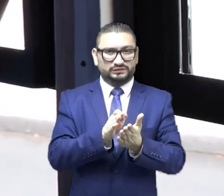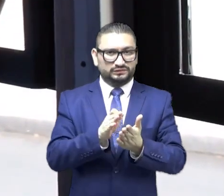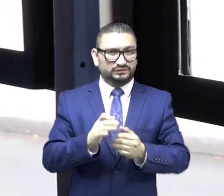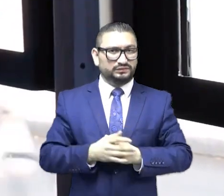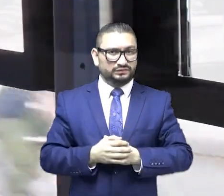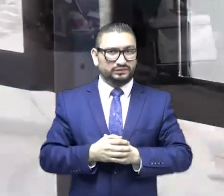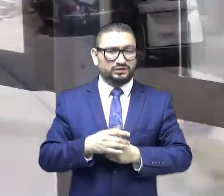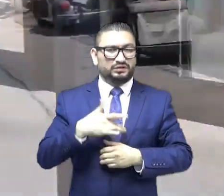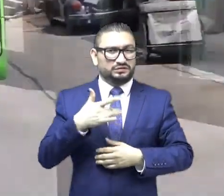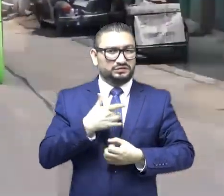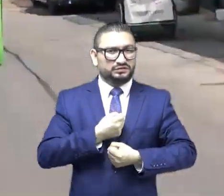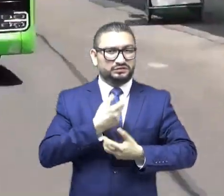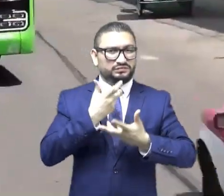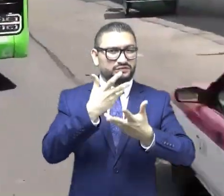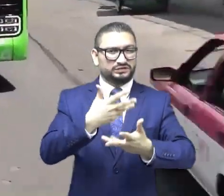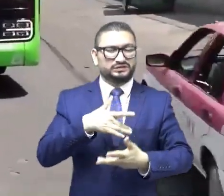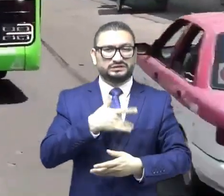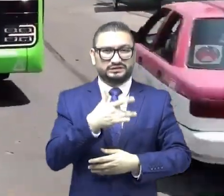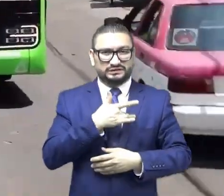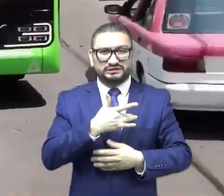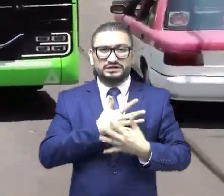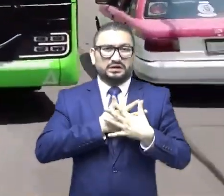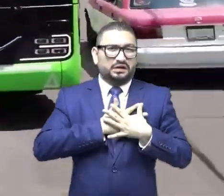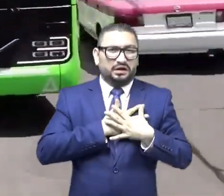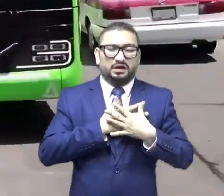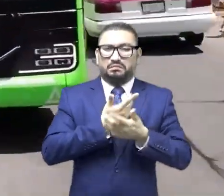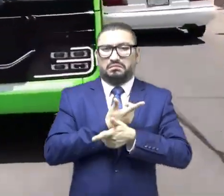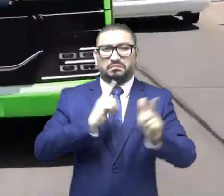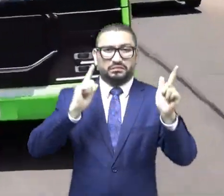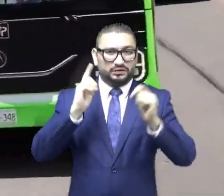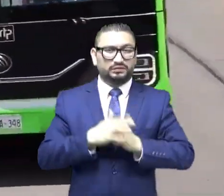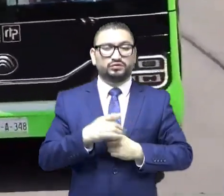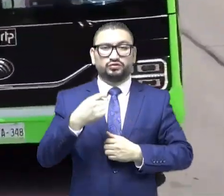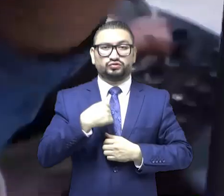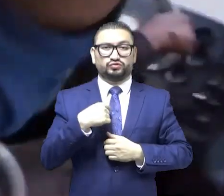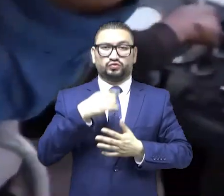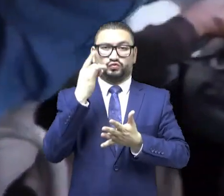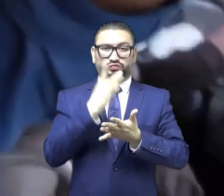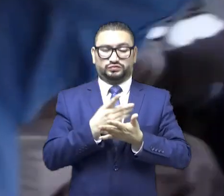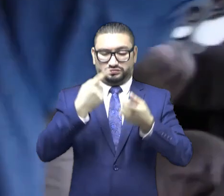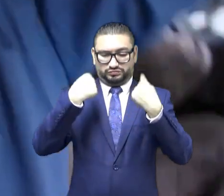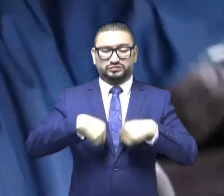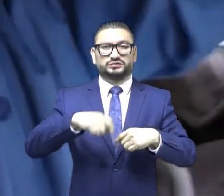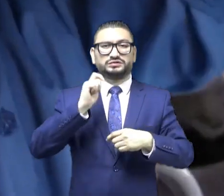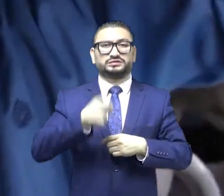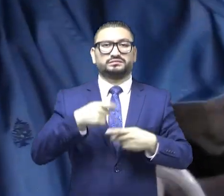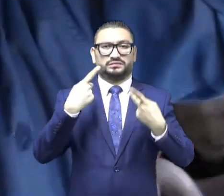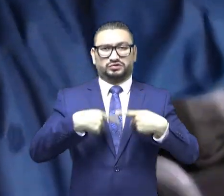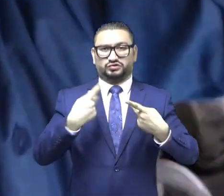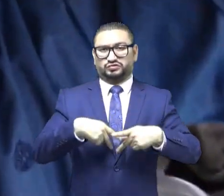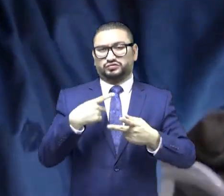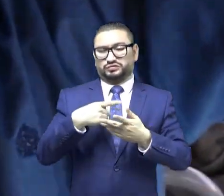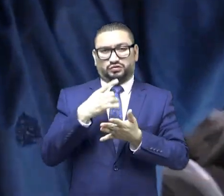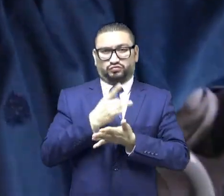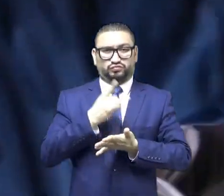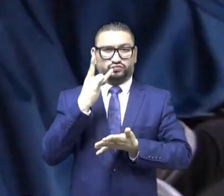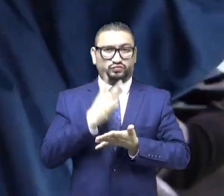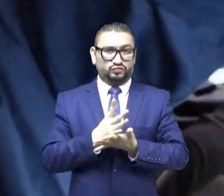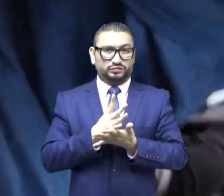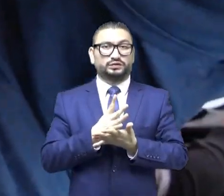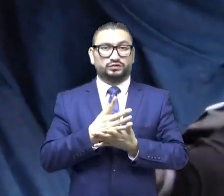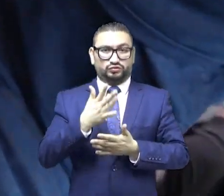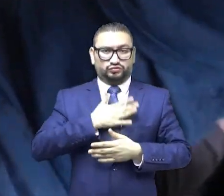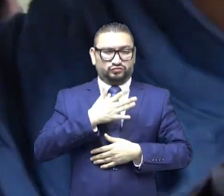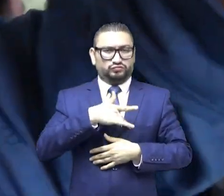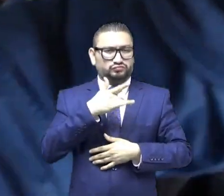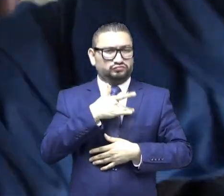valiente, expresar lo que sientes y amar de manera libre. Yo solo sé que soy una persona única